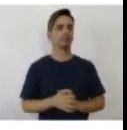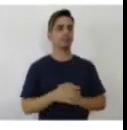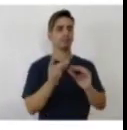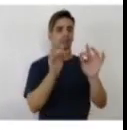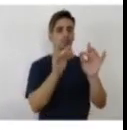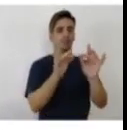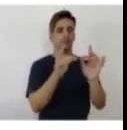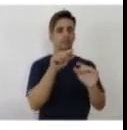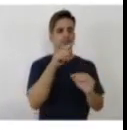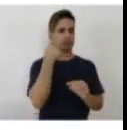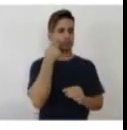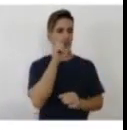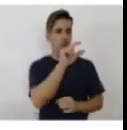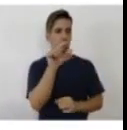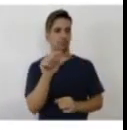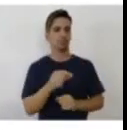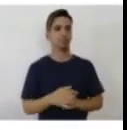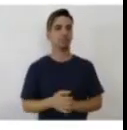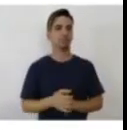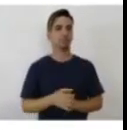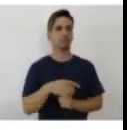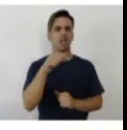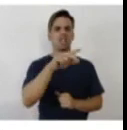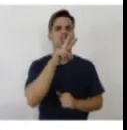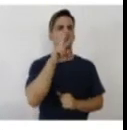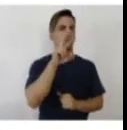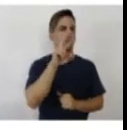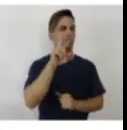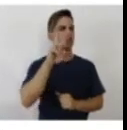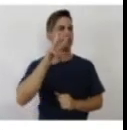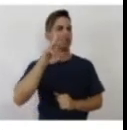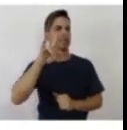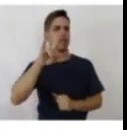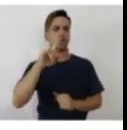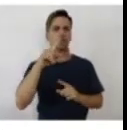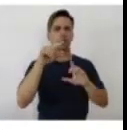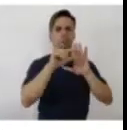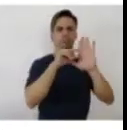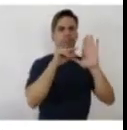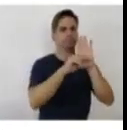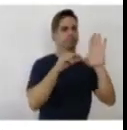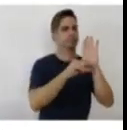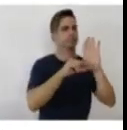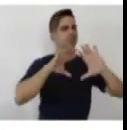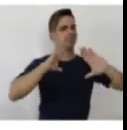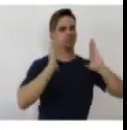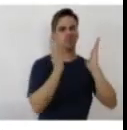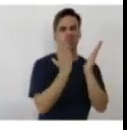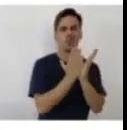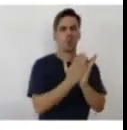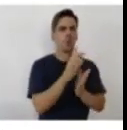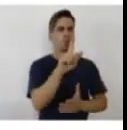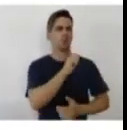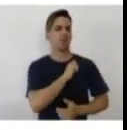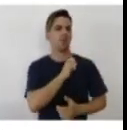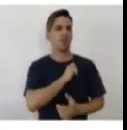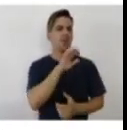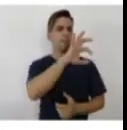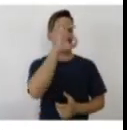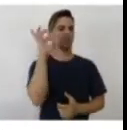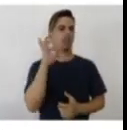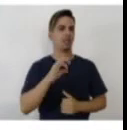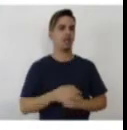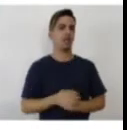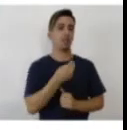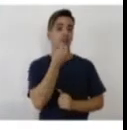ahí. Son 239 títulos, hay para todas las especialidades y pueden elegir, como